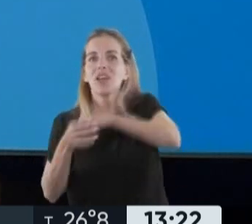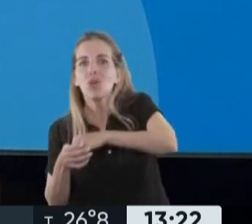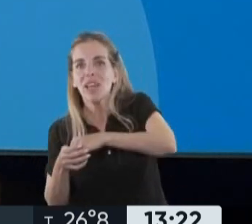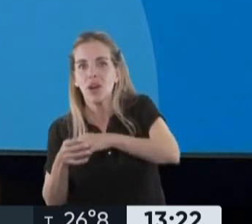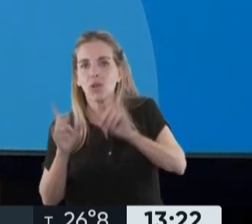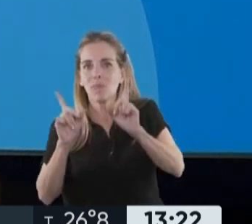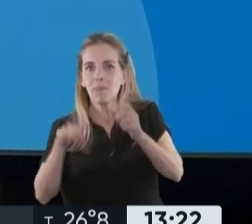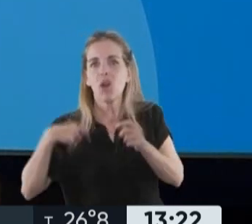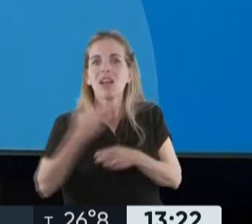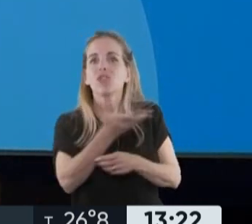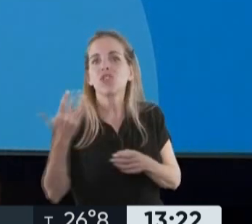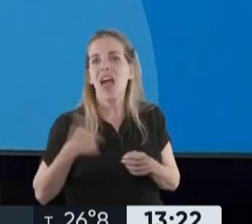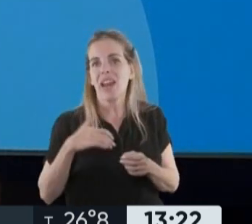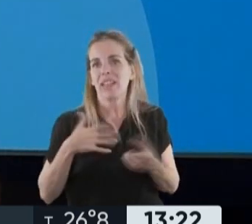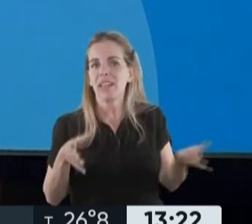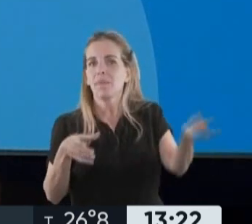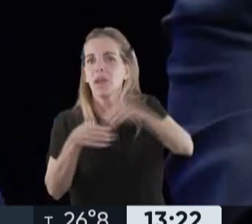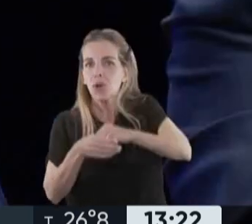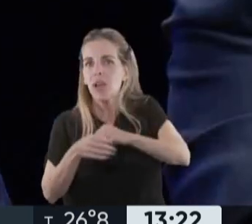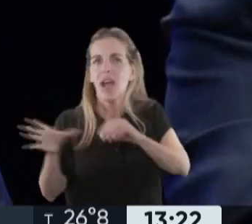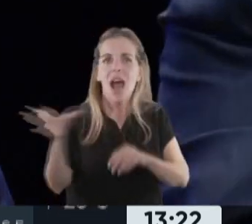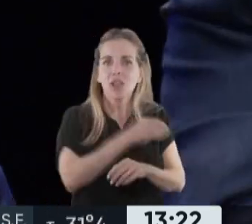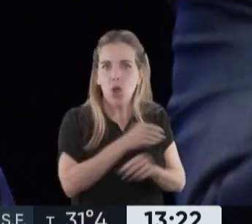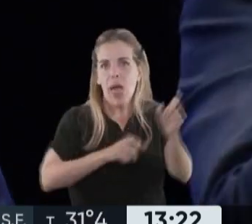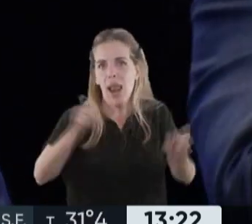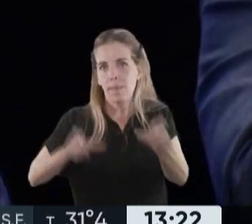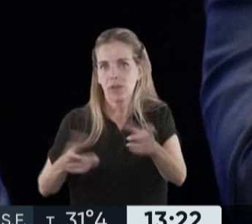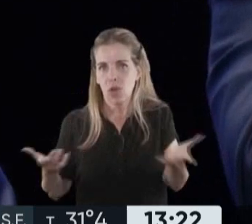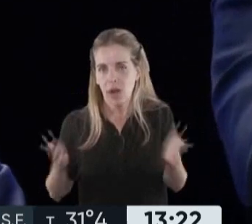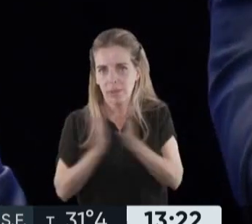de la sociedad argentina. Porque